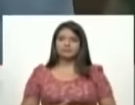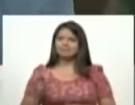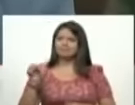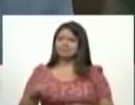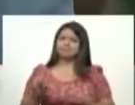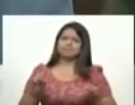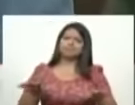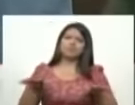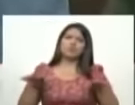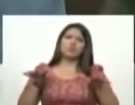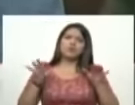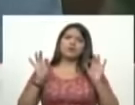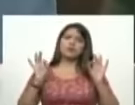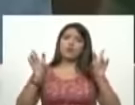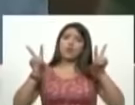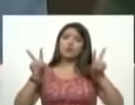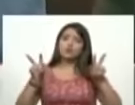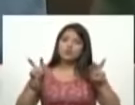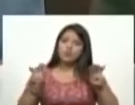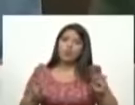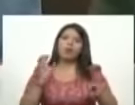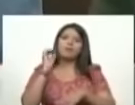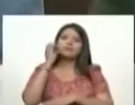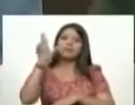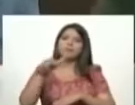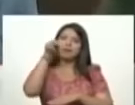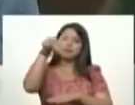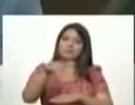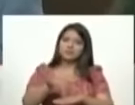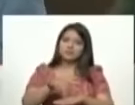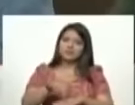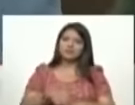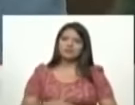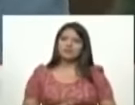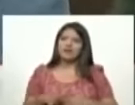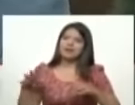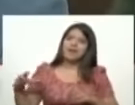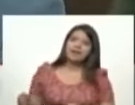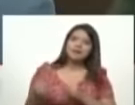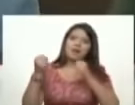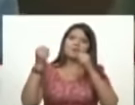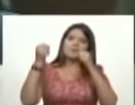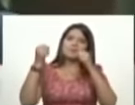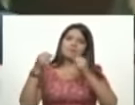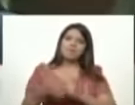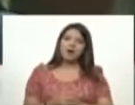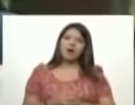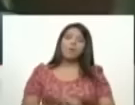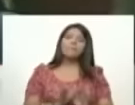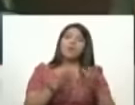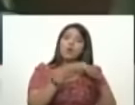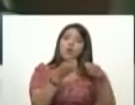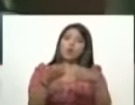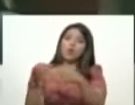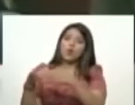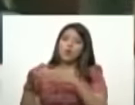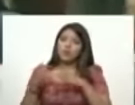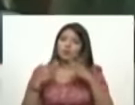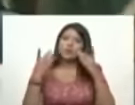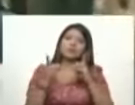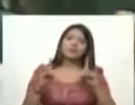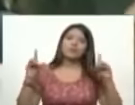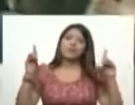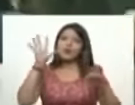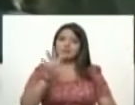ilustrísima y nuevamente Asamblea Nacional rescatada por los movimientos democráticos